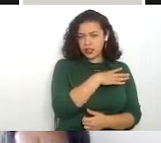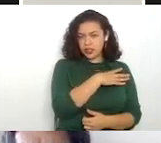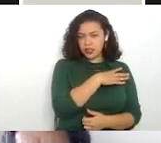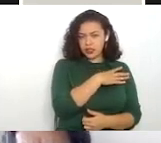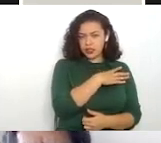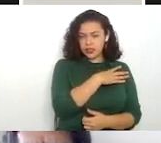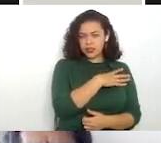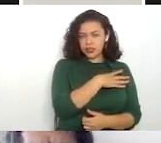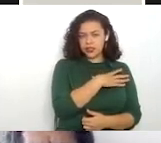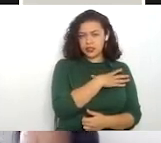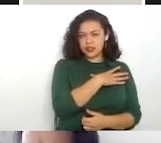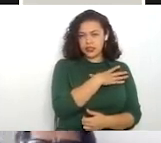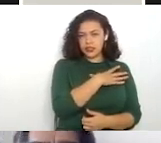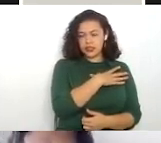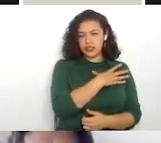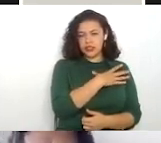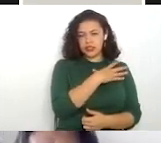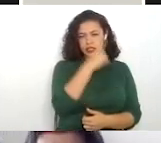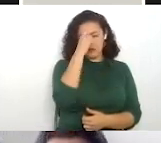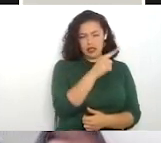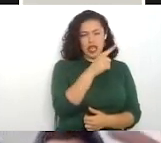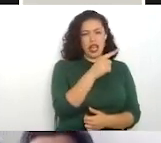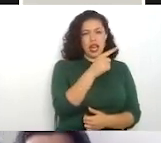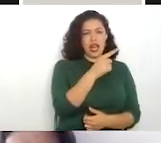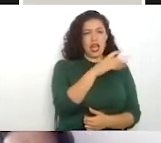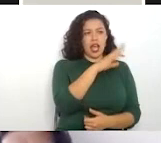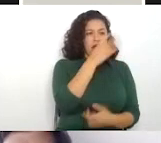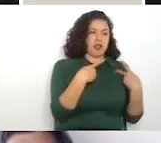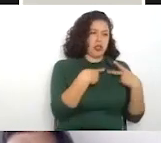parte, no sé, de admisión o no sé,